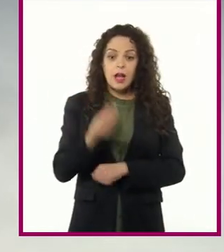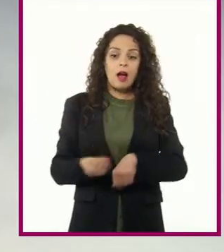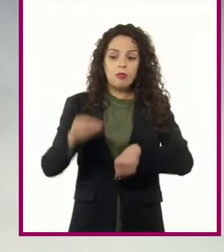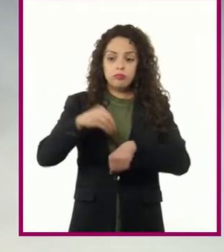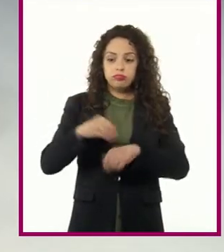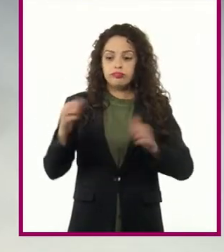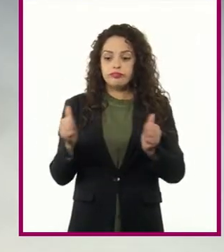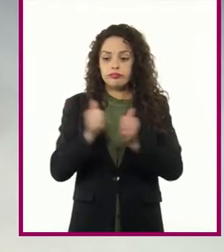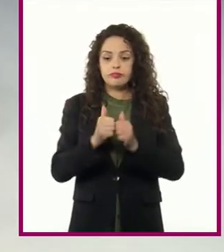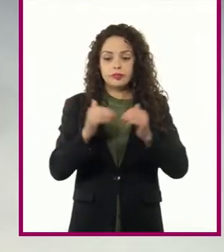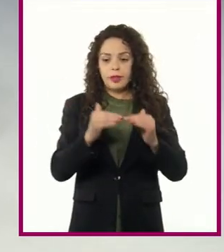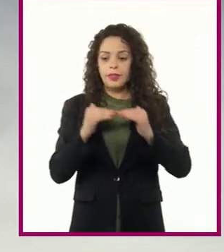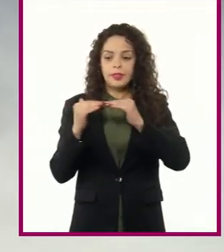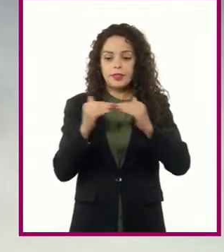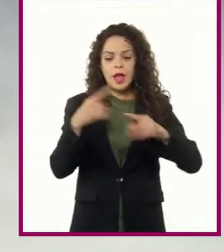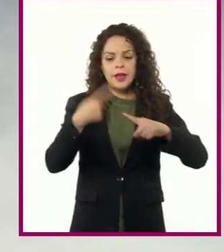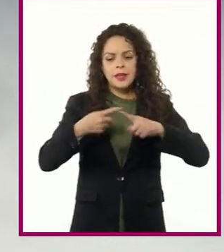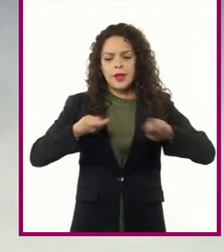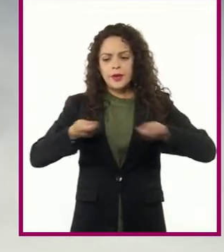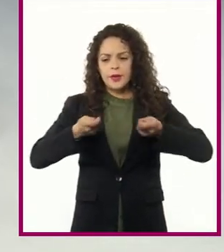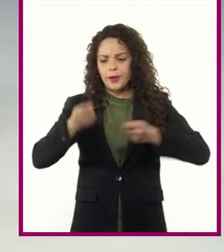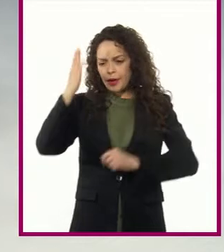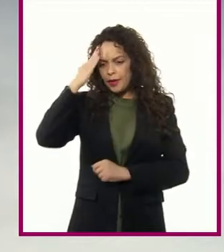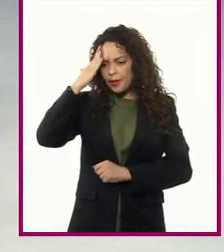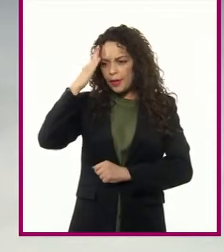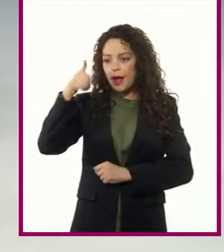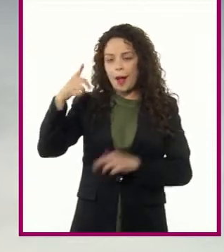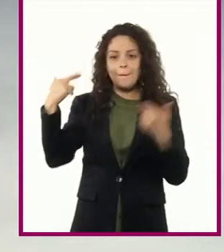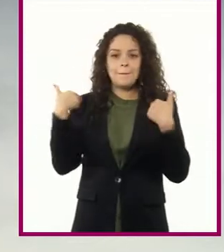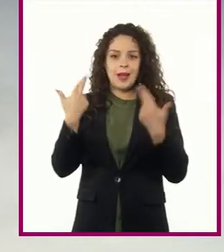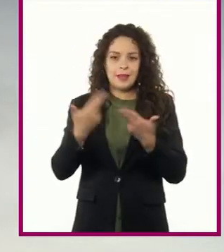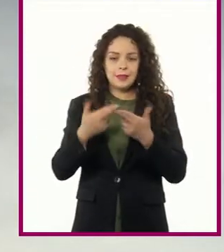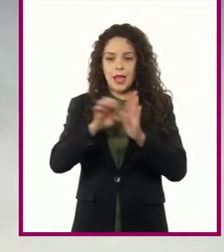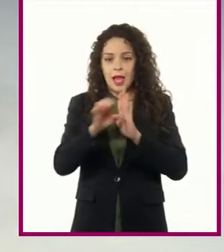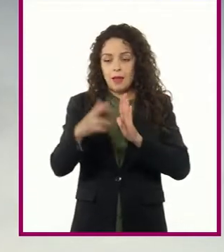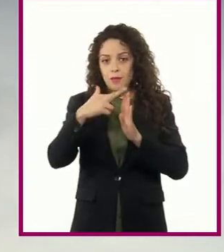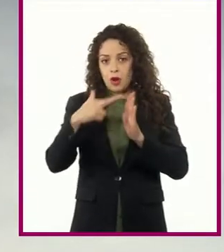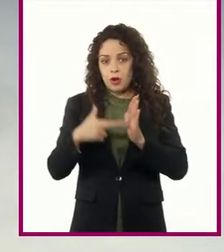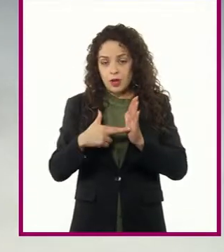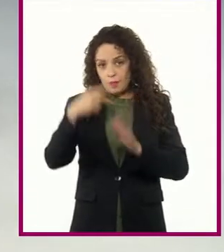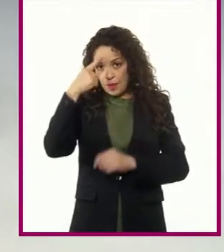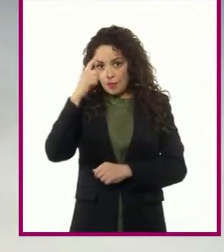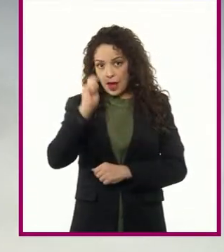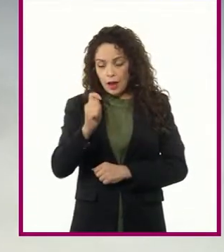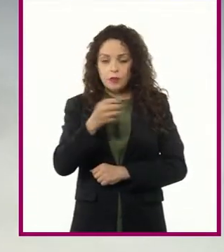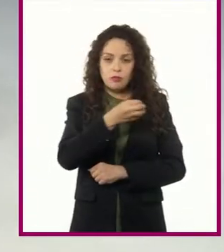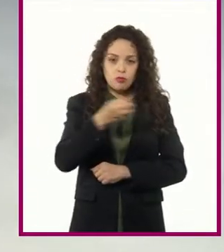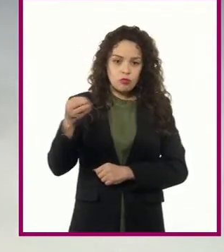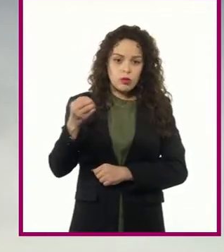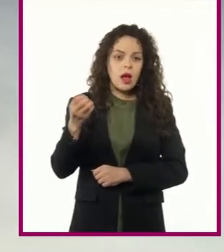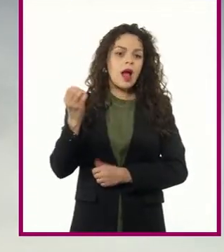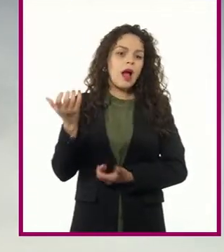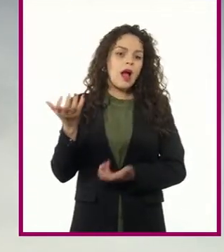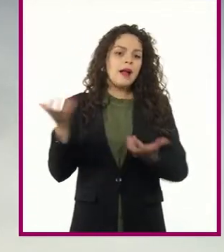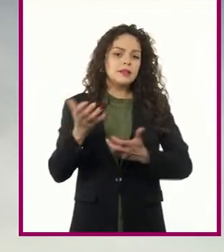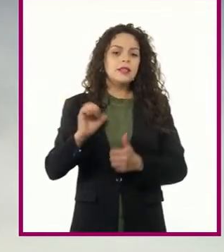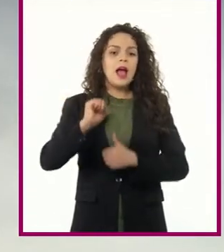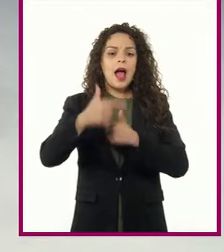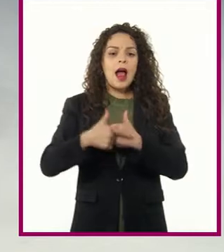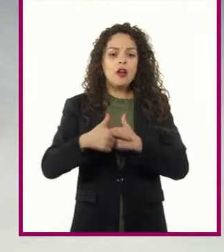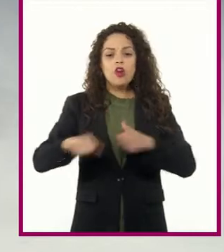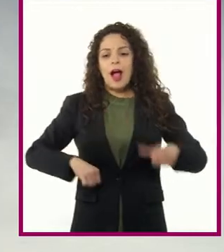dirigidas por el profesorado, por ejemplo, para realizar el reglamento interno o para la organización de alguna actividad en